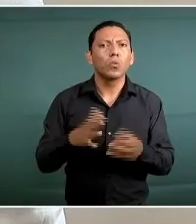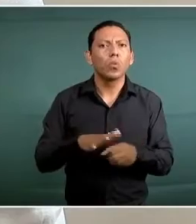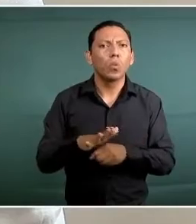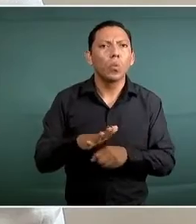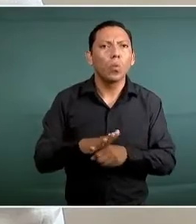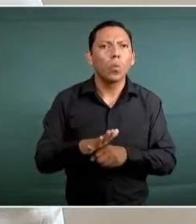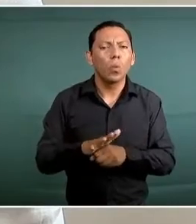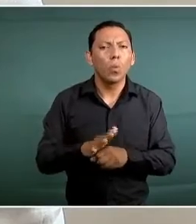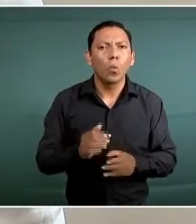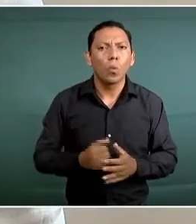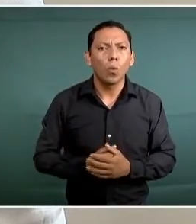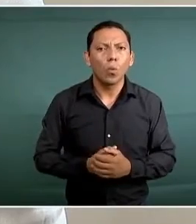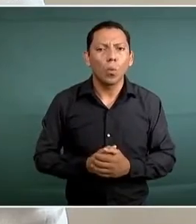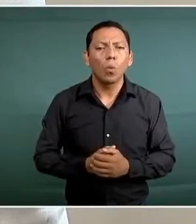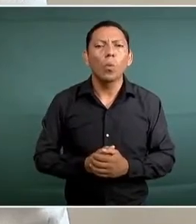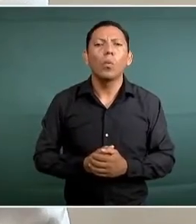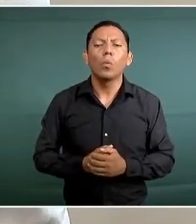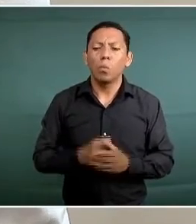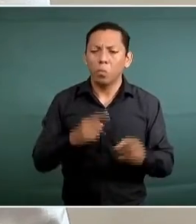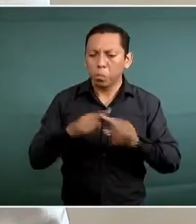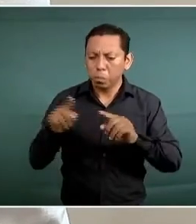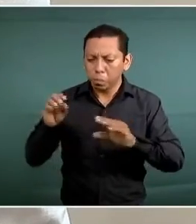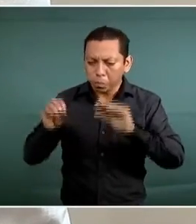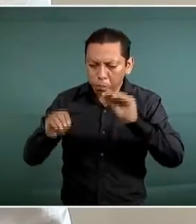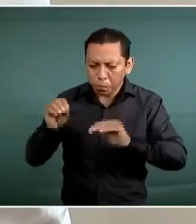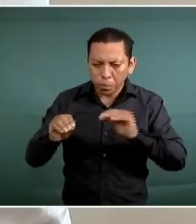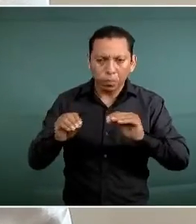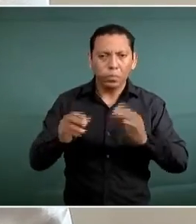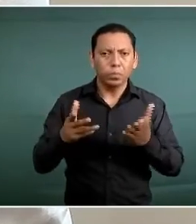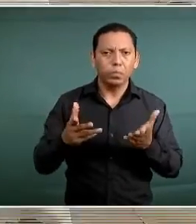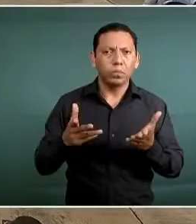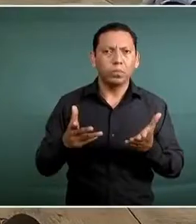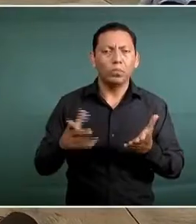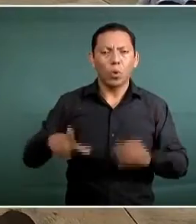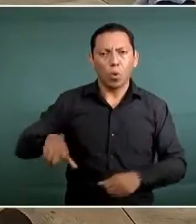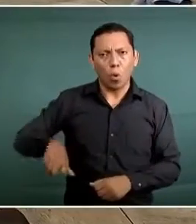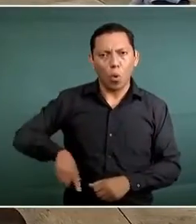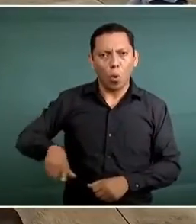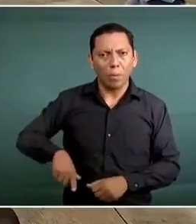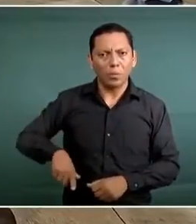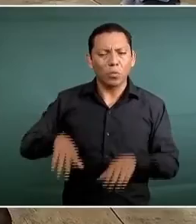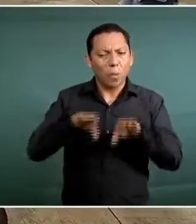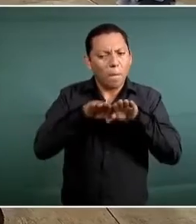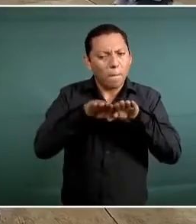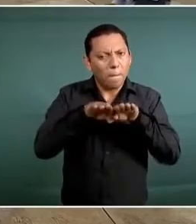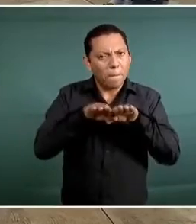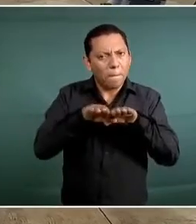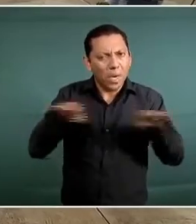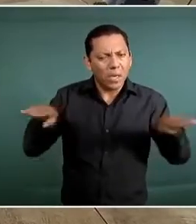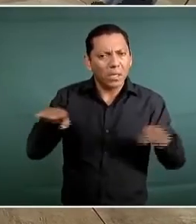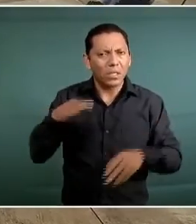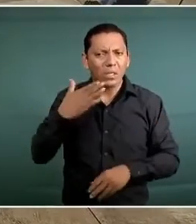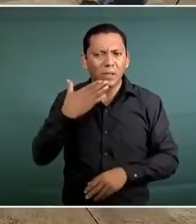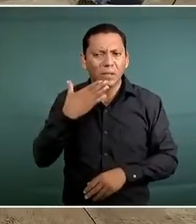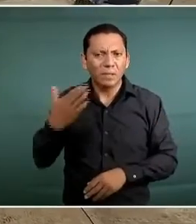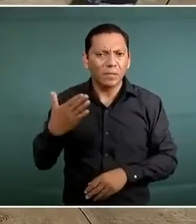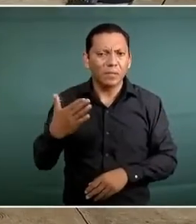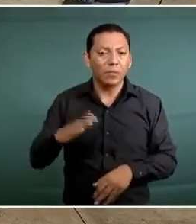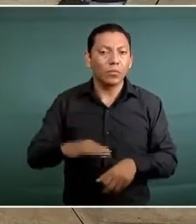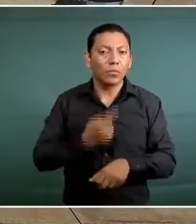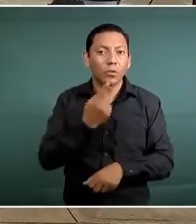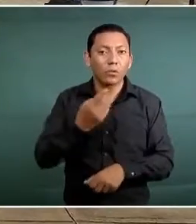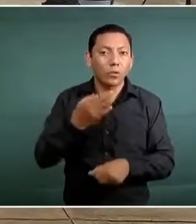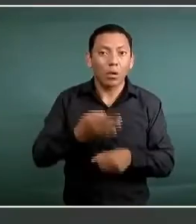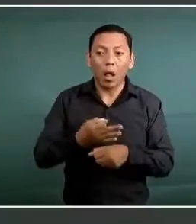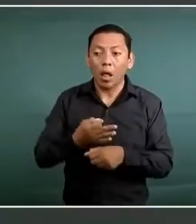llevando a cabo un gobierno democrático porque aquí no